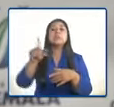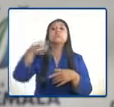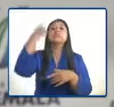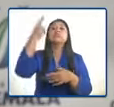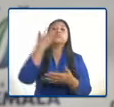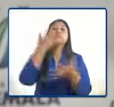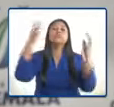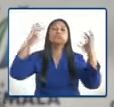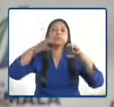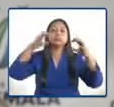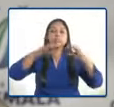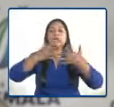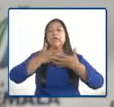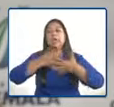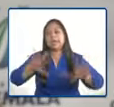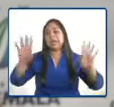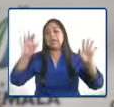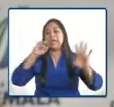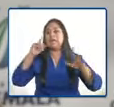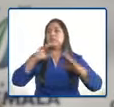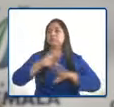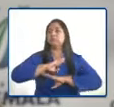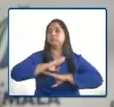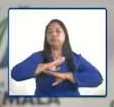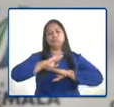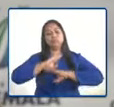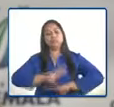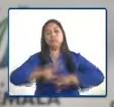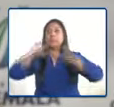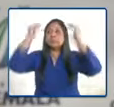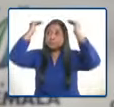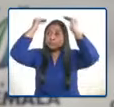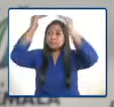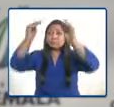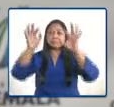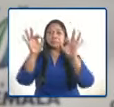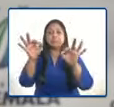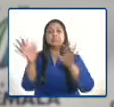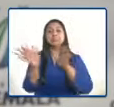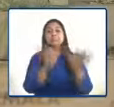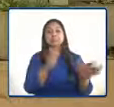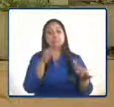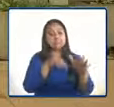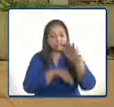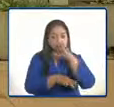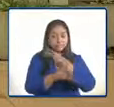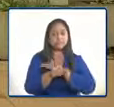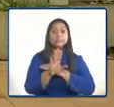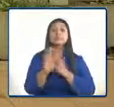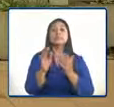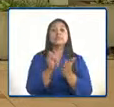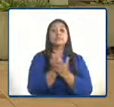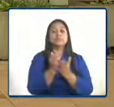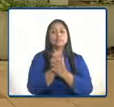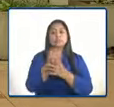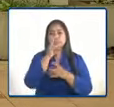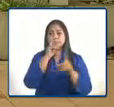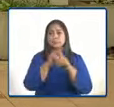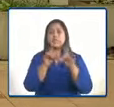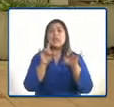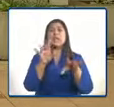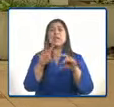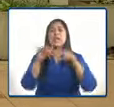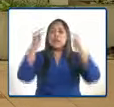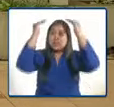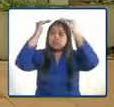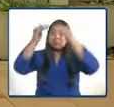podamos tener ya en óptimas condiciones los techos. Dentro de las instalaciones del aeropuerto también techos que estaban